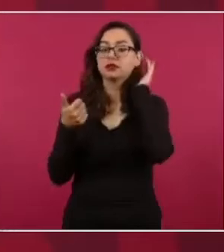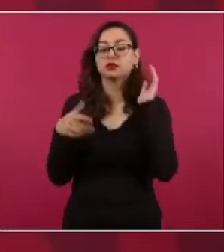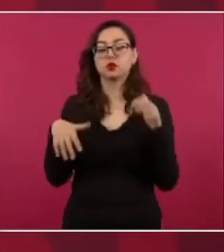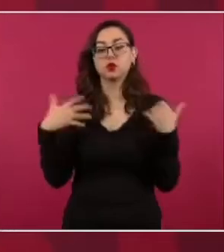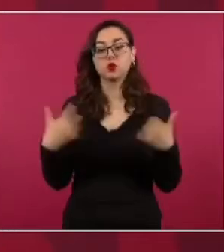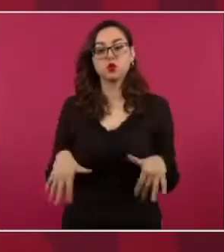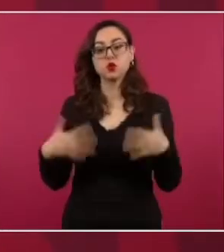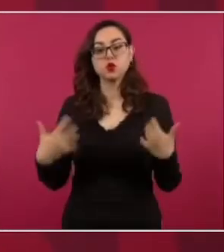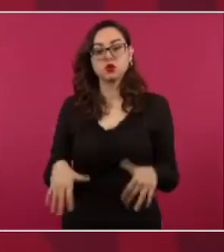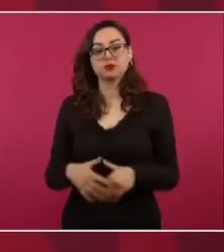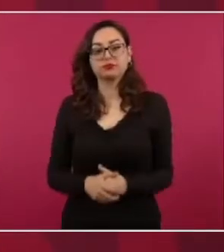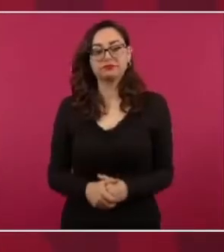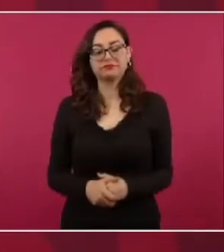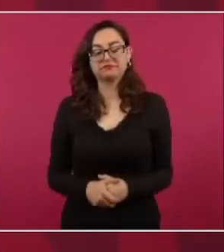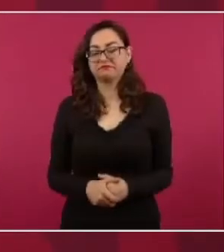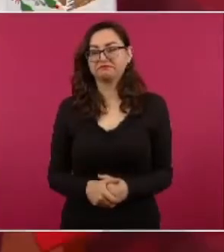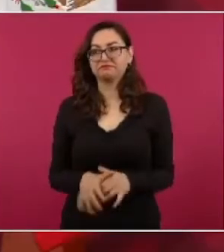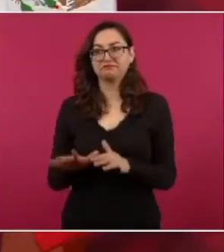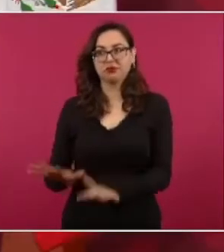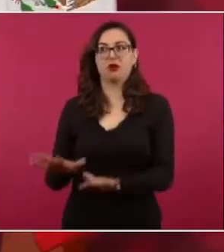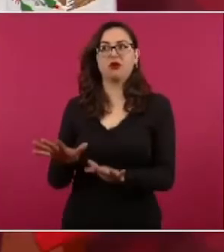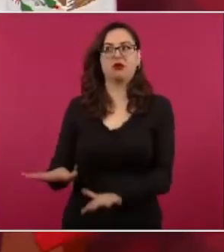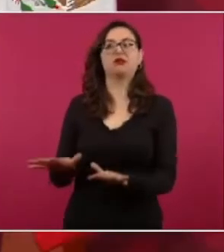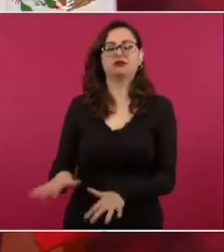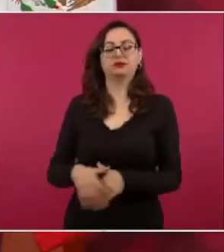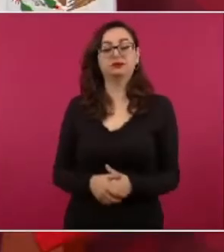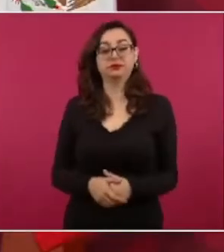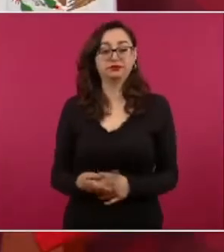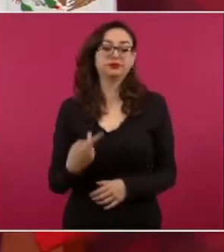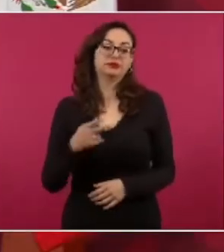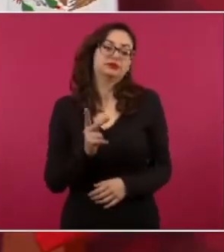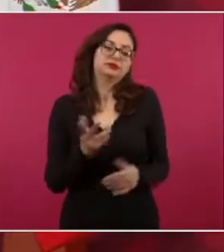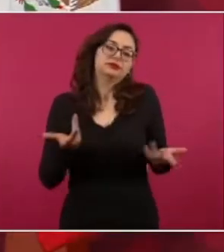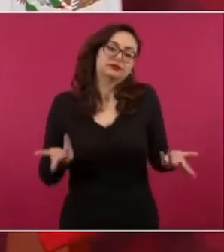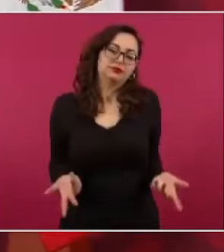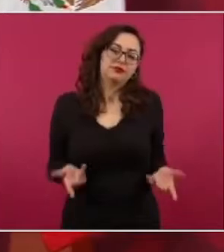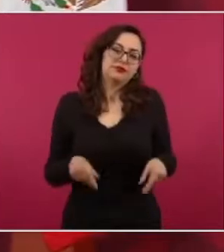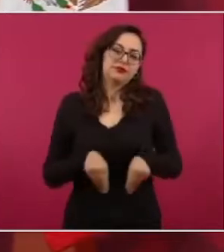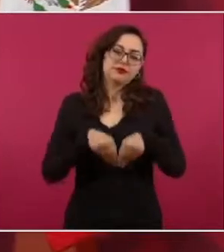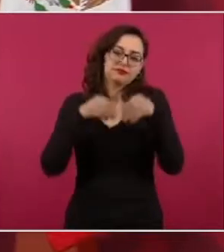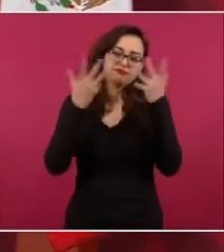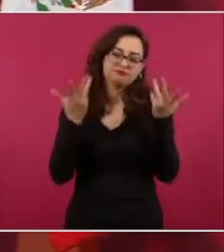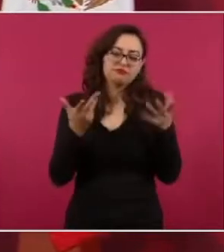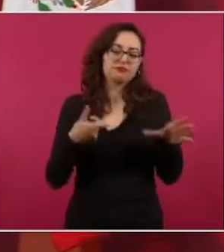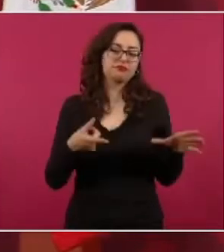medios de información que están al servicio